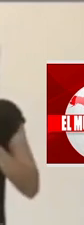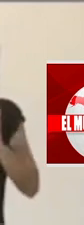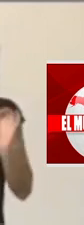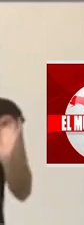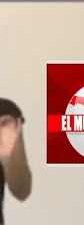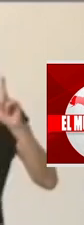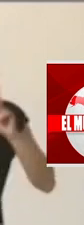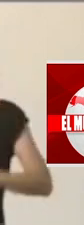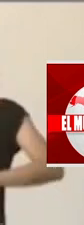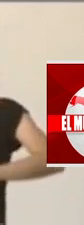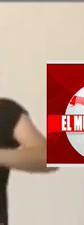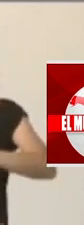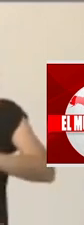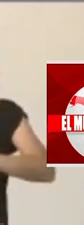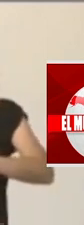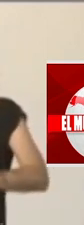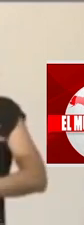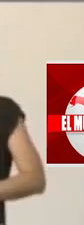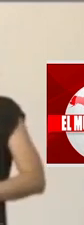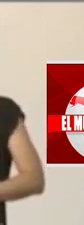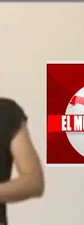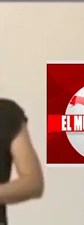cristiano católico, de la Iglesia romana.